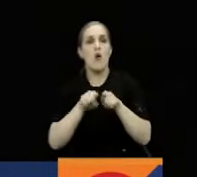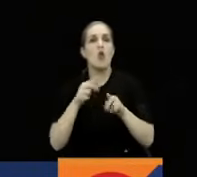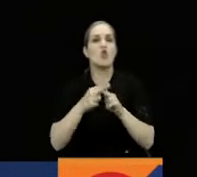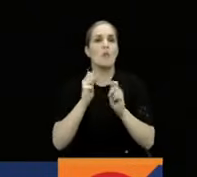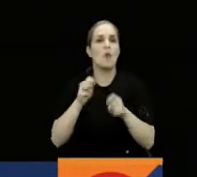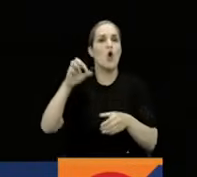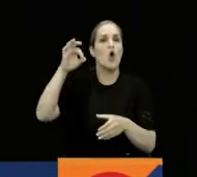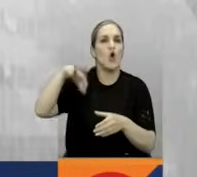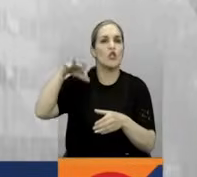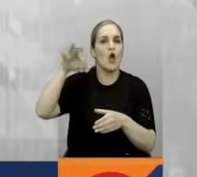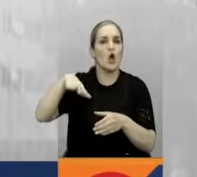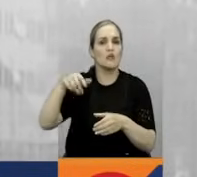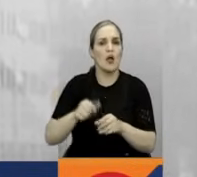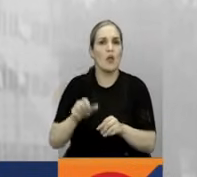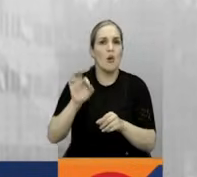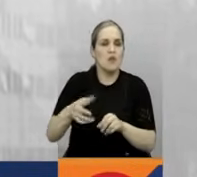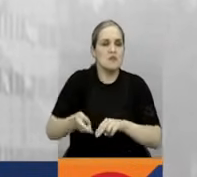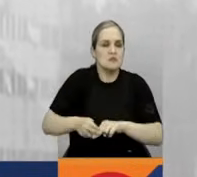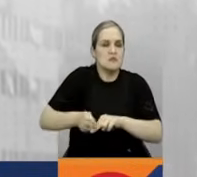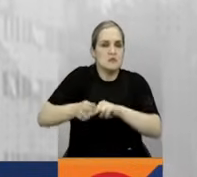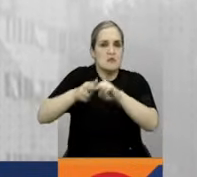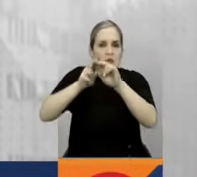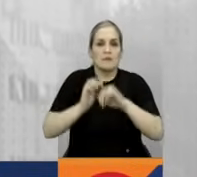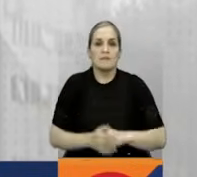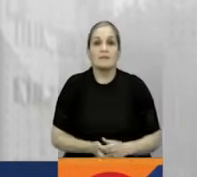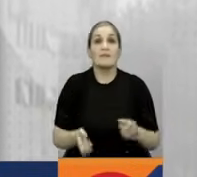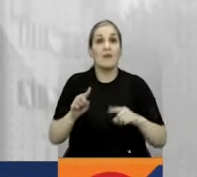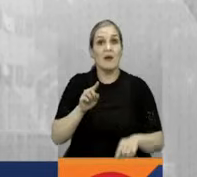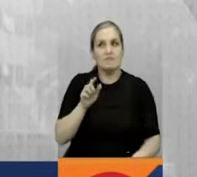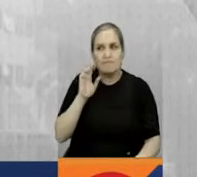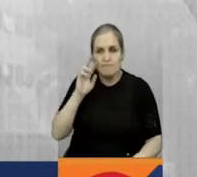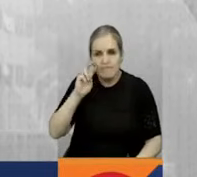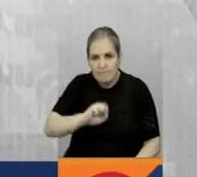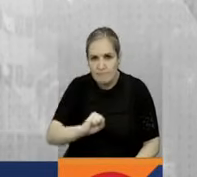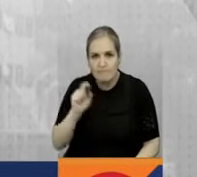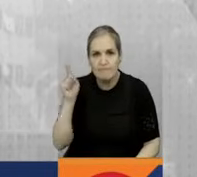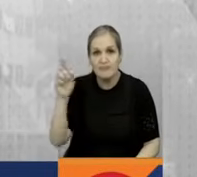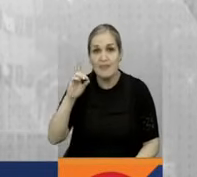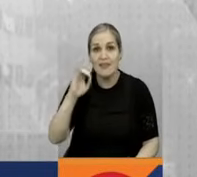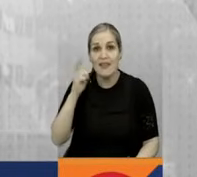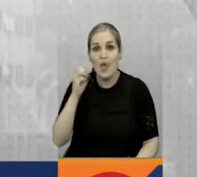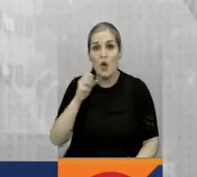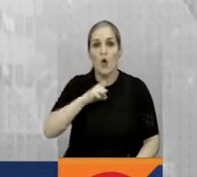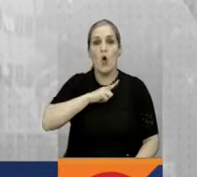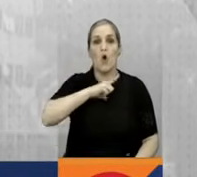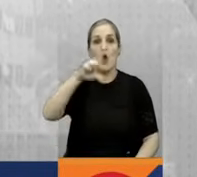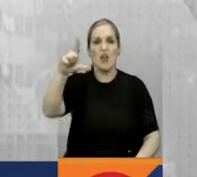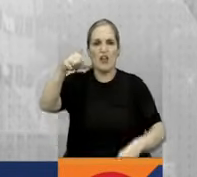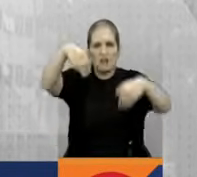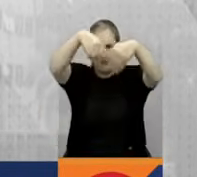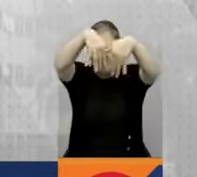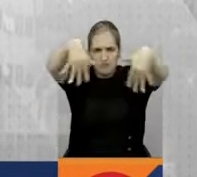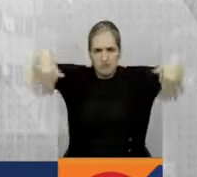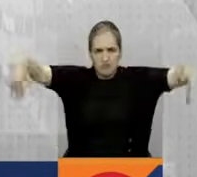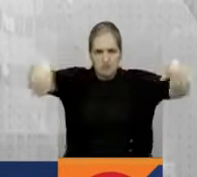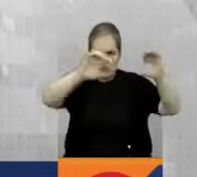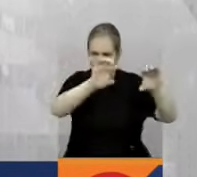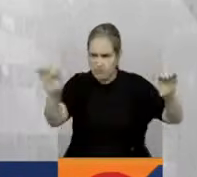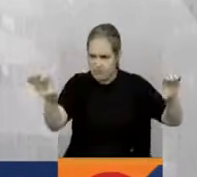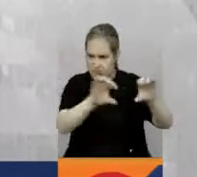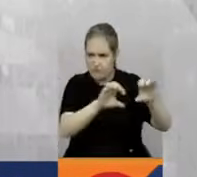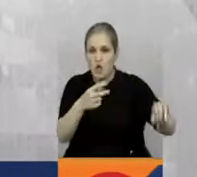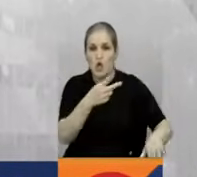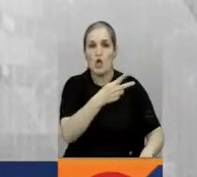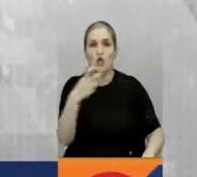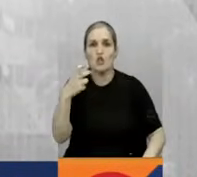Además, los investigadores lograron determinar que Diego Pereira lideraba una estructura de más de 200 hombres divididos